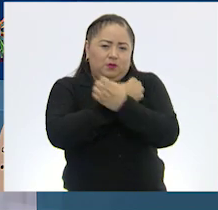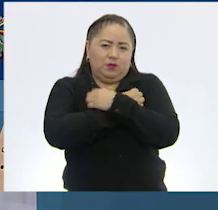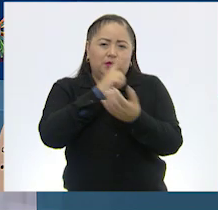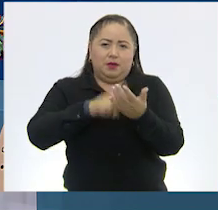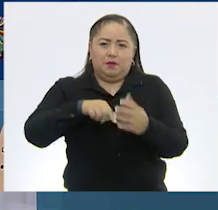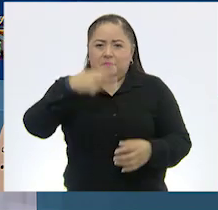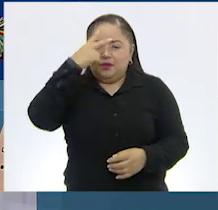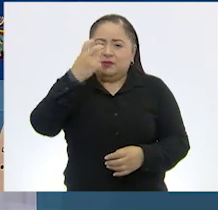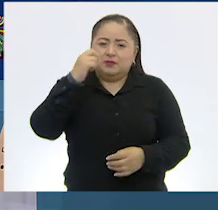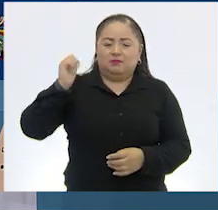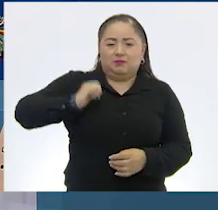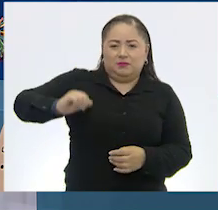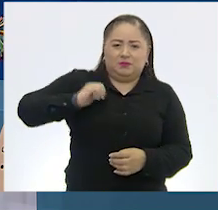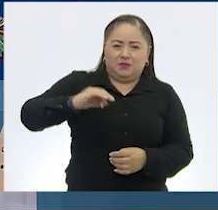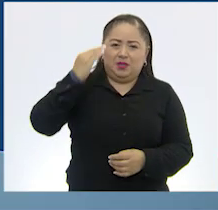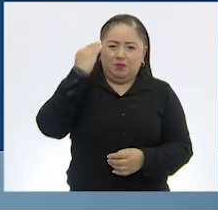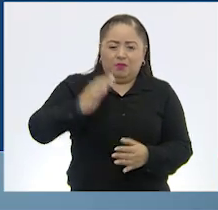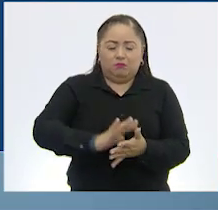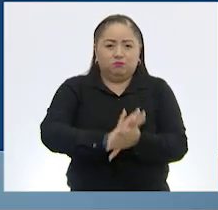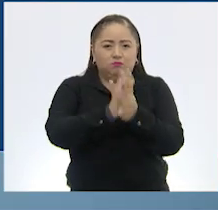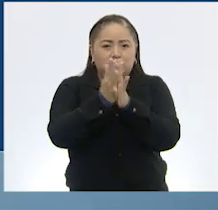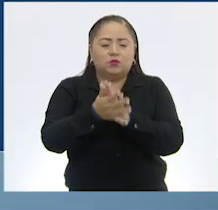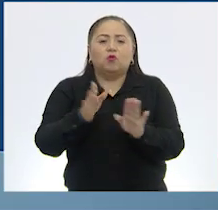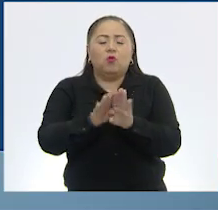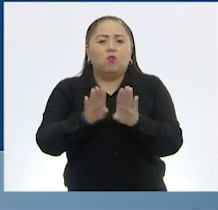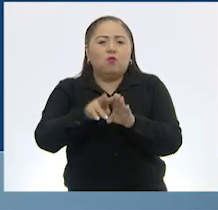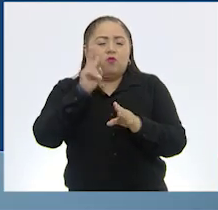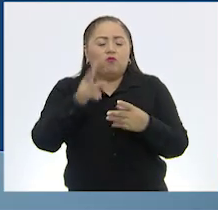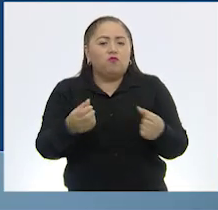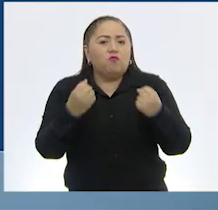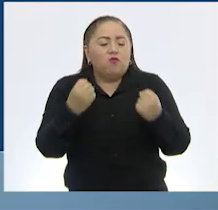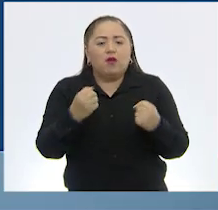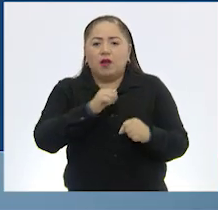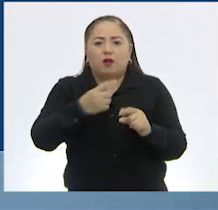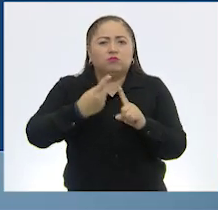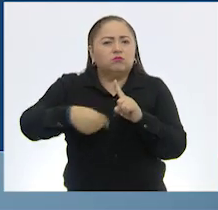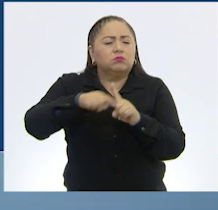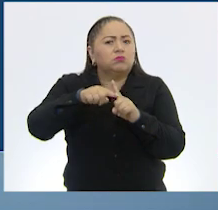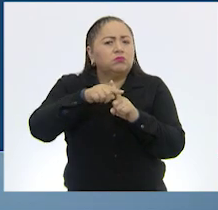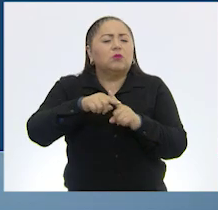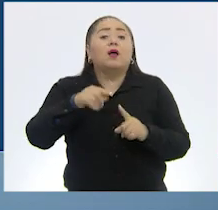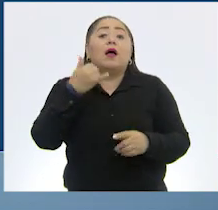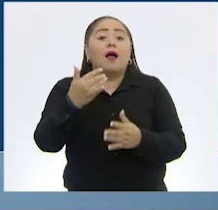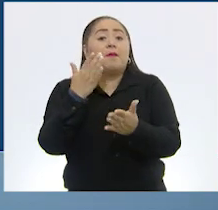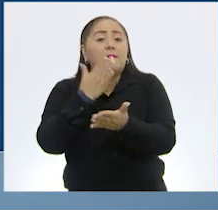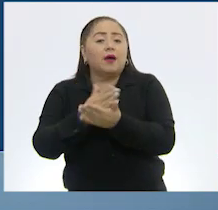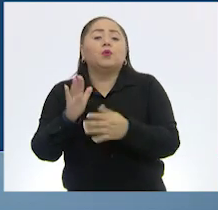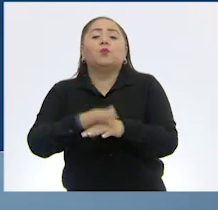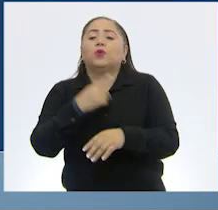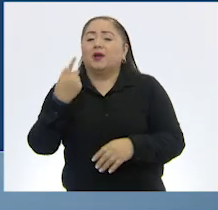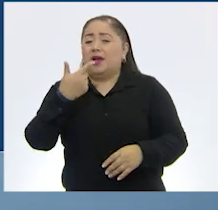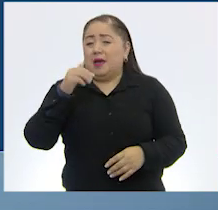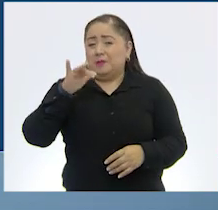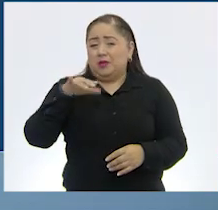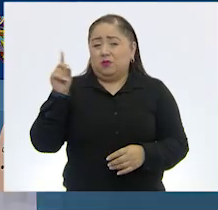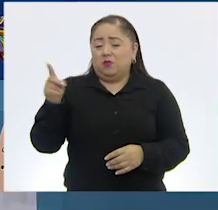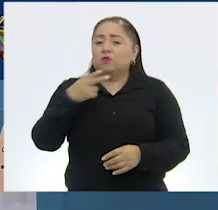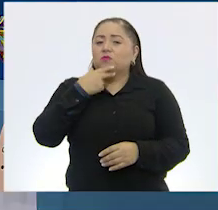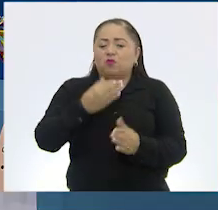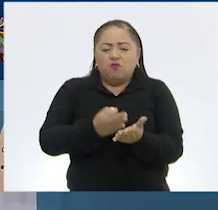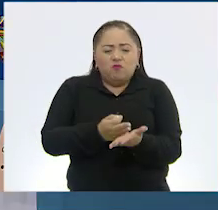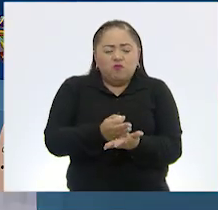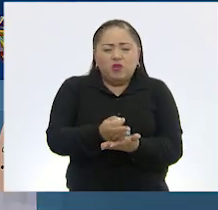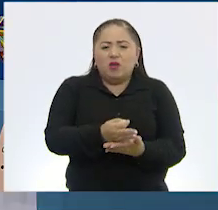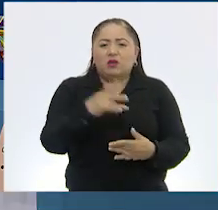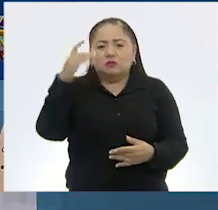durante la época de la República Restaurada tuvo una fuerte influencia del positivismo, en parte porque Gabino Barreda era un fiel seguidor